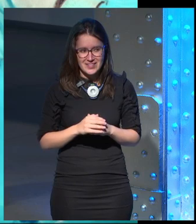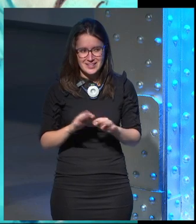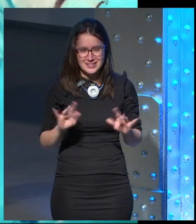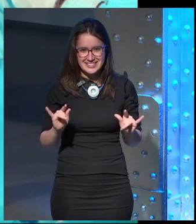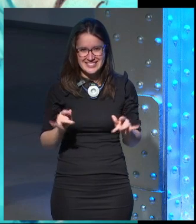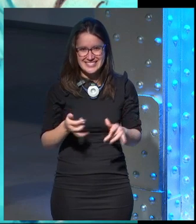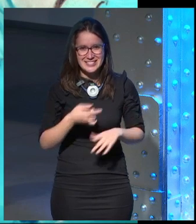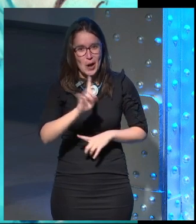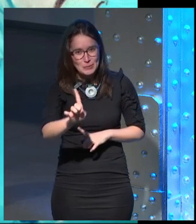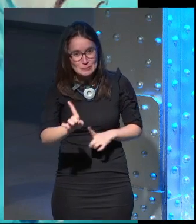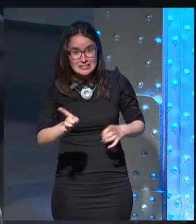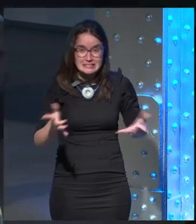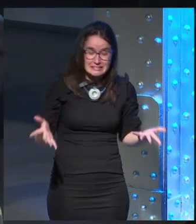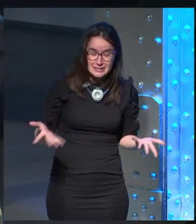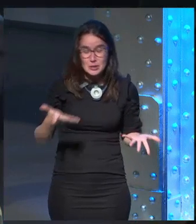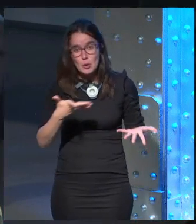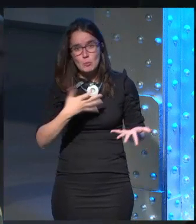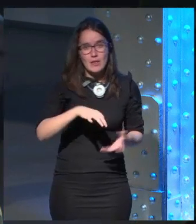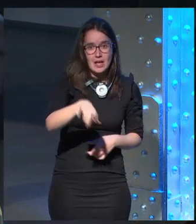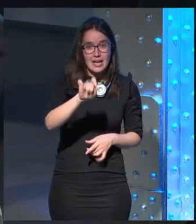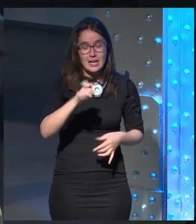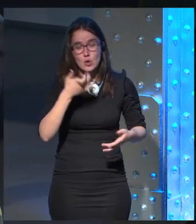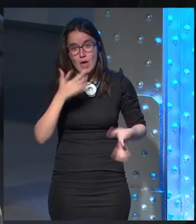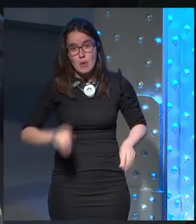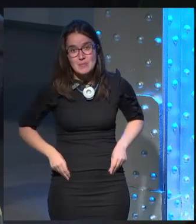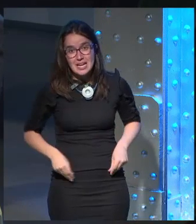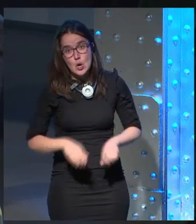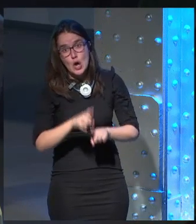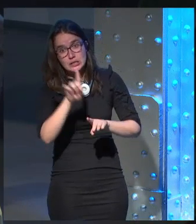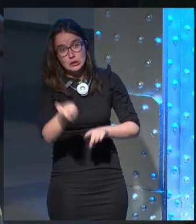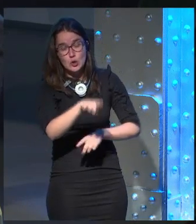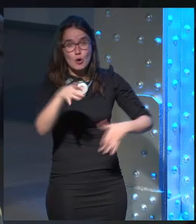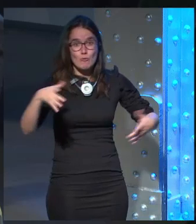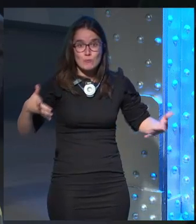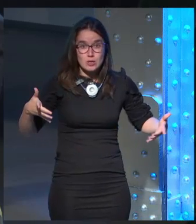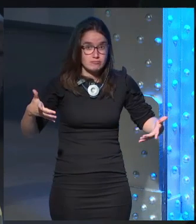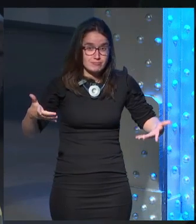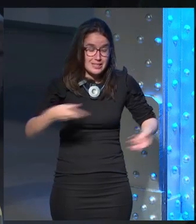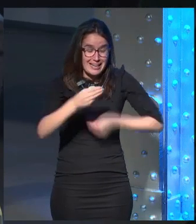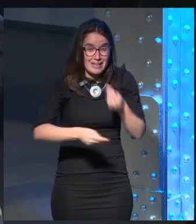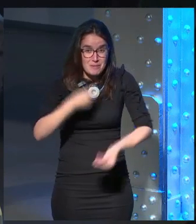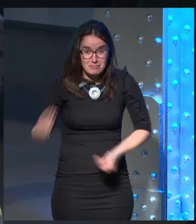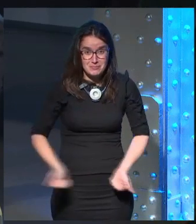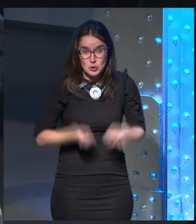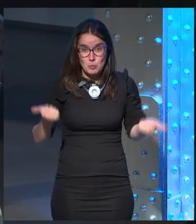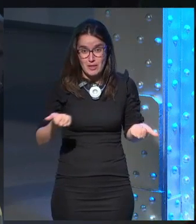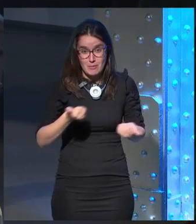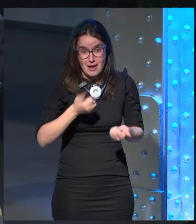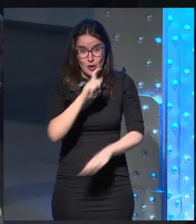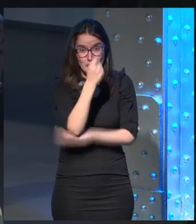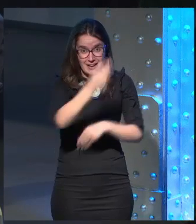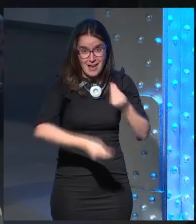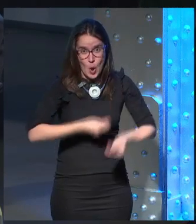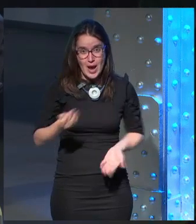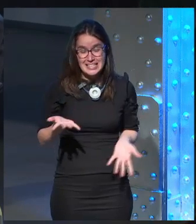Sí, es decir, no pueden elegir aceptarla o no, porque no hay nada que puedas hacer para conseguir que lo hagan.